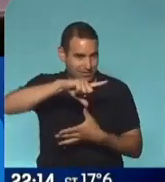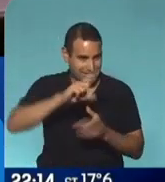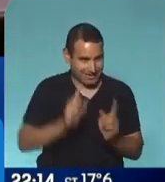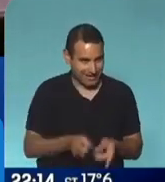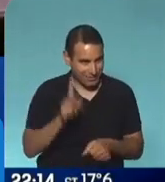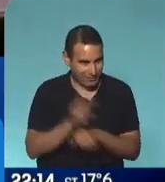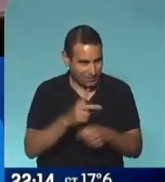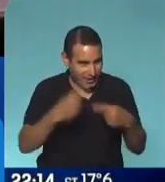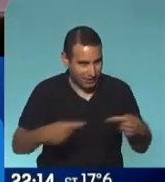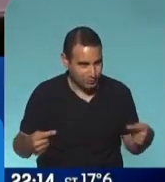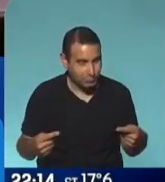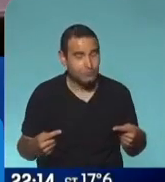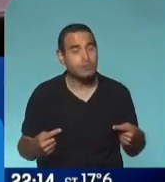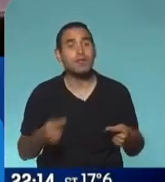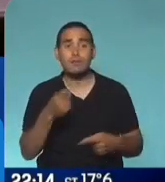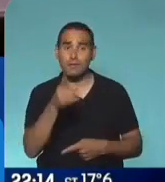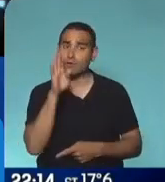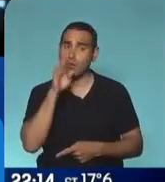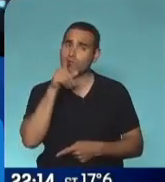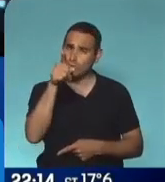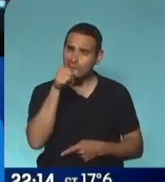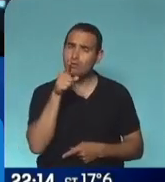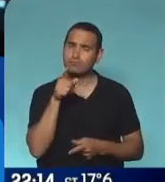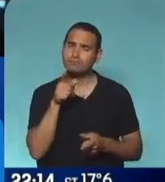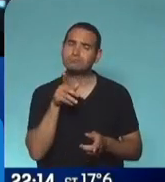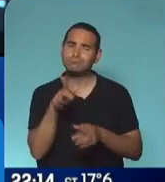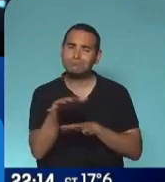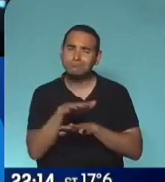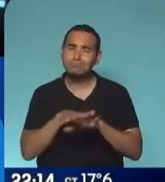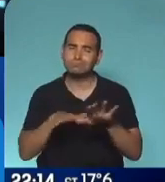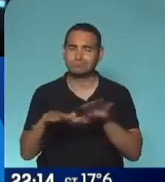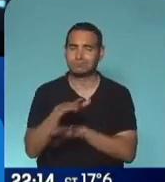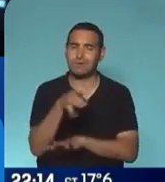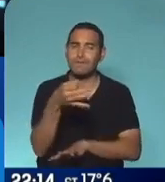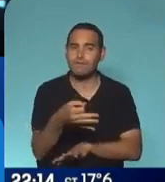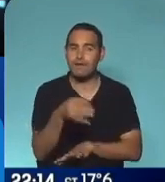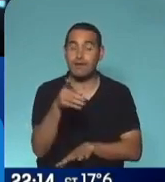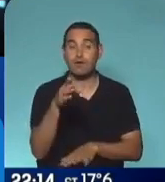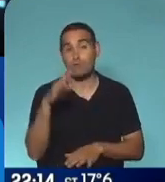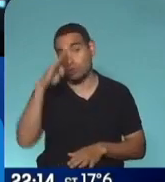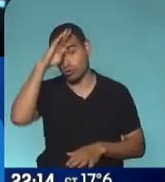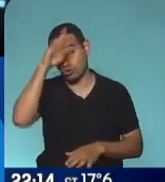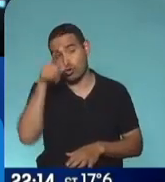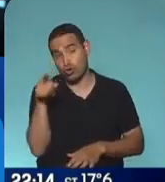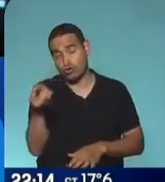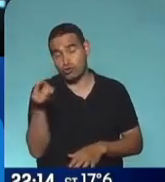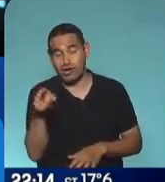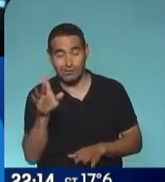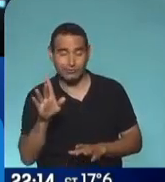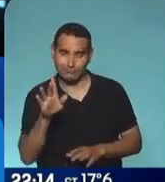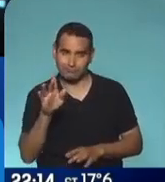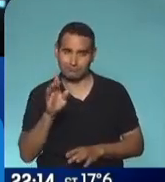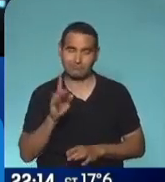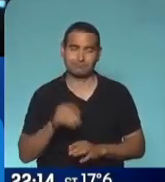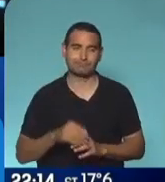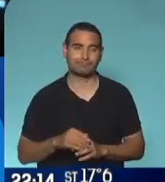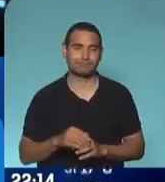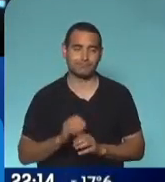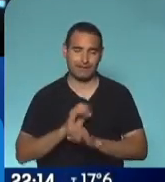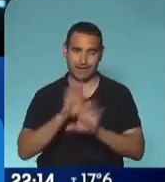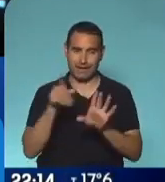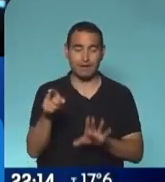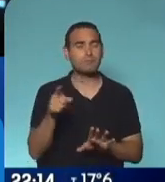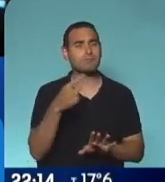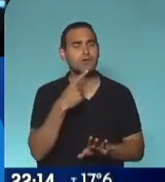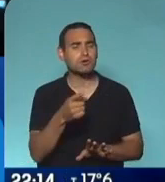y Estados Unidos está haciendo su papel, creo, de manera bastante evidente, ¿no? Bolsonaro quizás es la forma más clara de ver eso. Sin embargo, todo